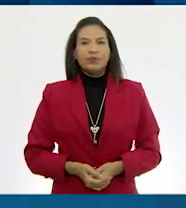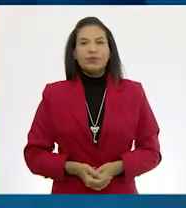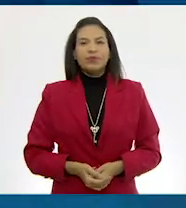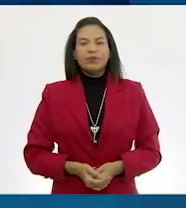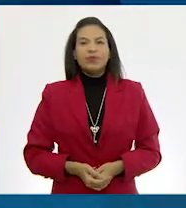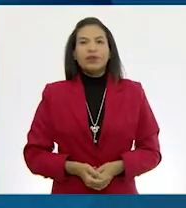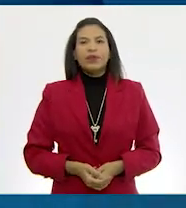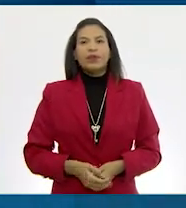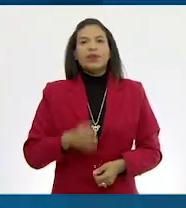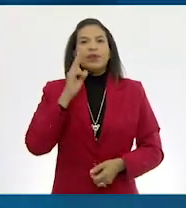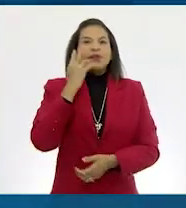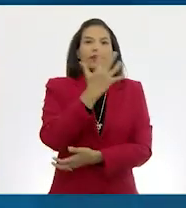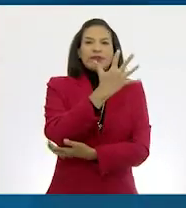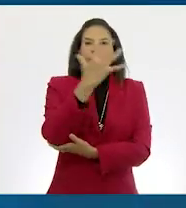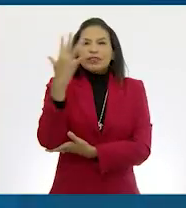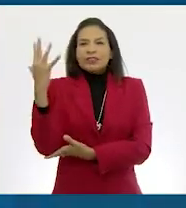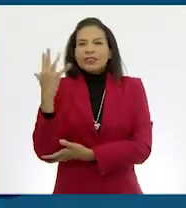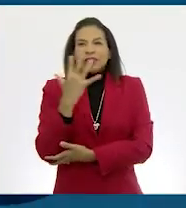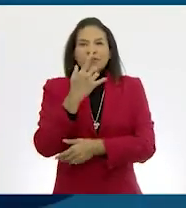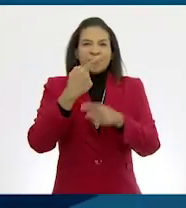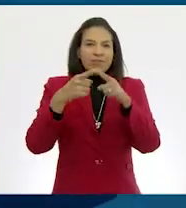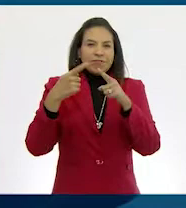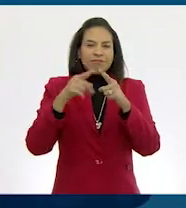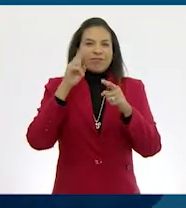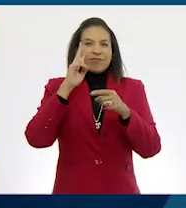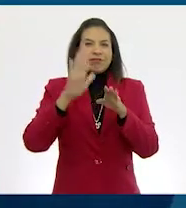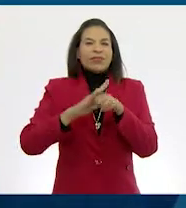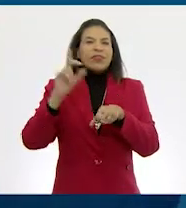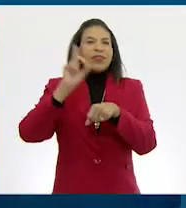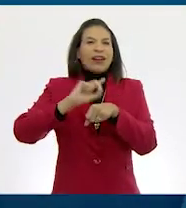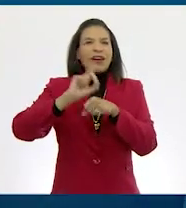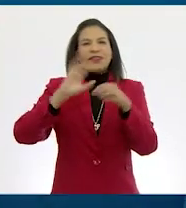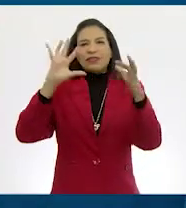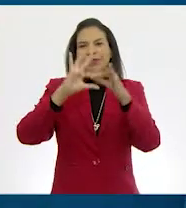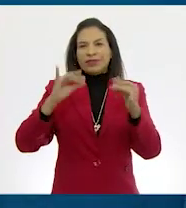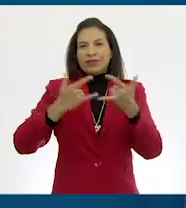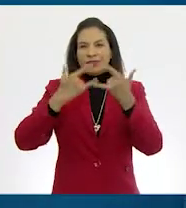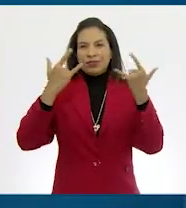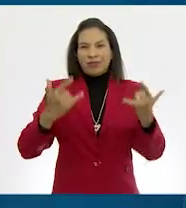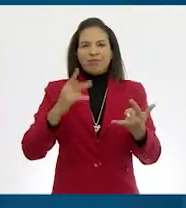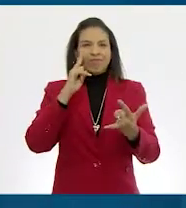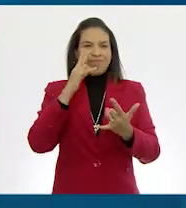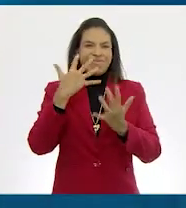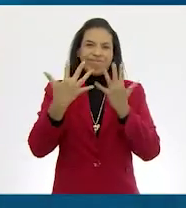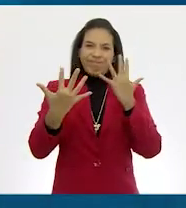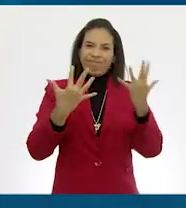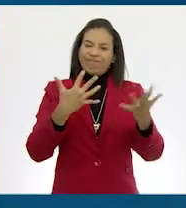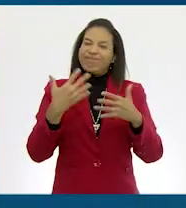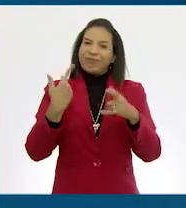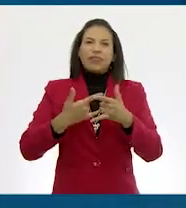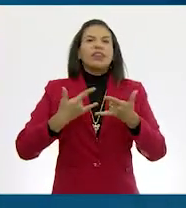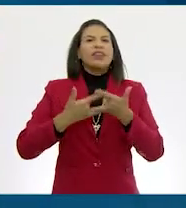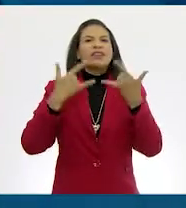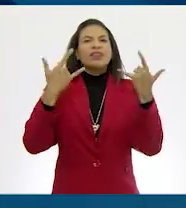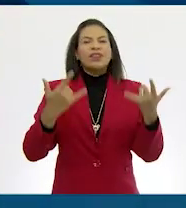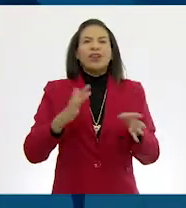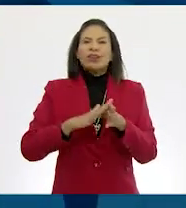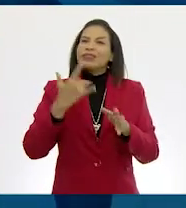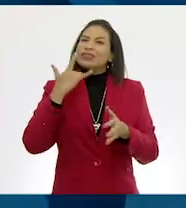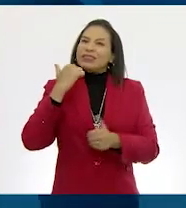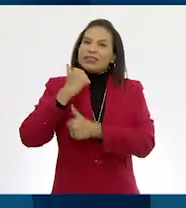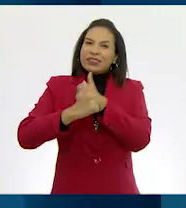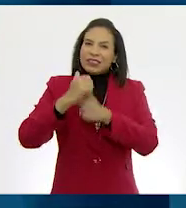en este paisaje de contrastes se escribe a diario un relato con tintes dramáticos una historia de lucha y